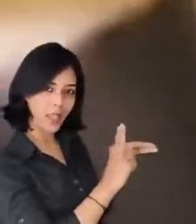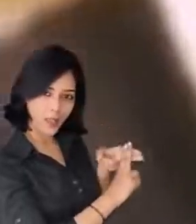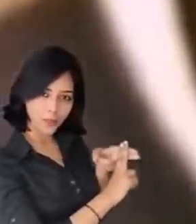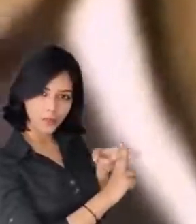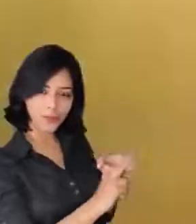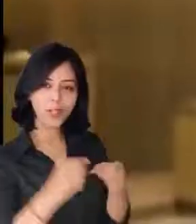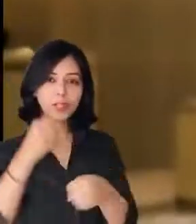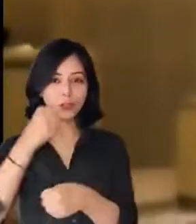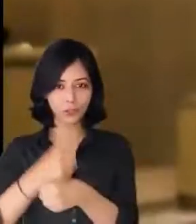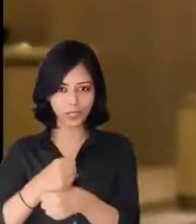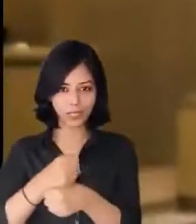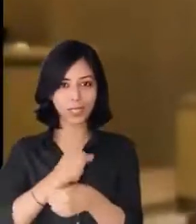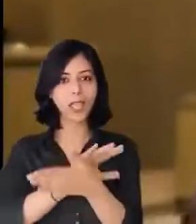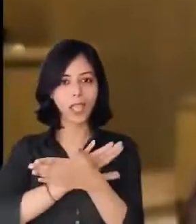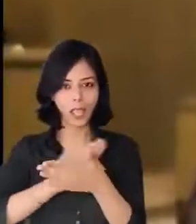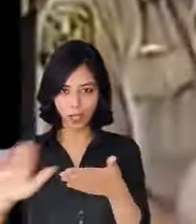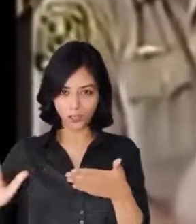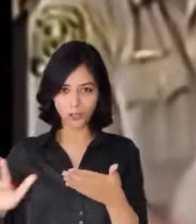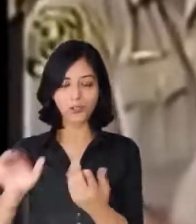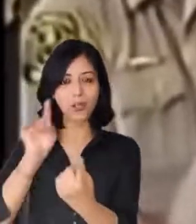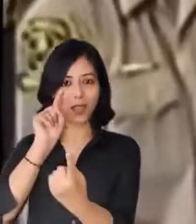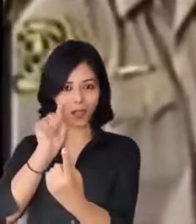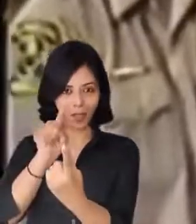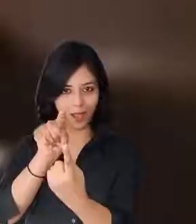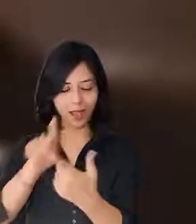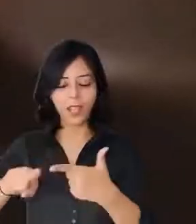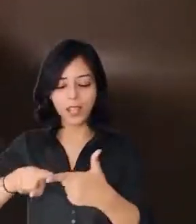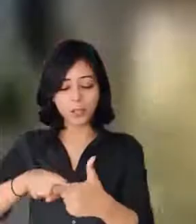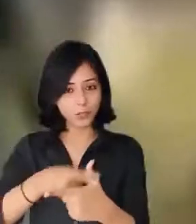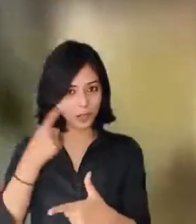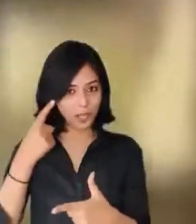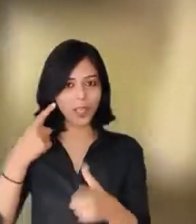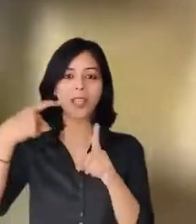Se hizo un silencio inquietante en la sala al leerse el veredicto.